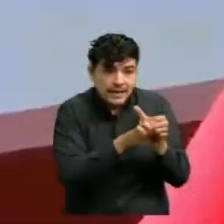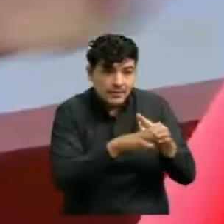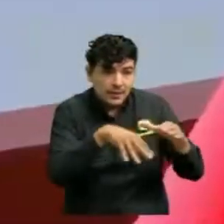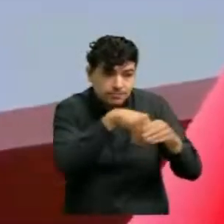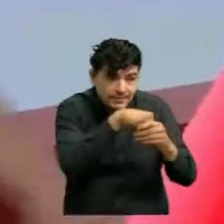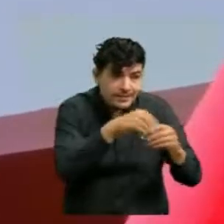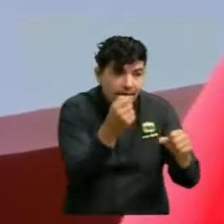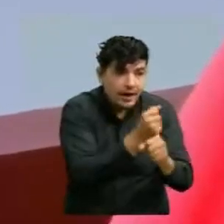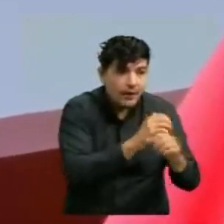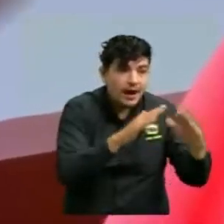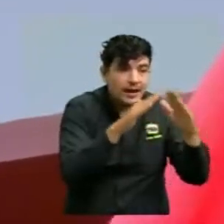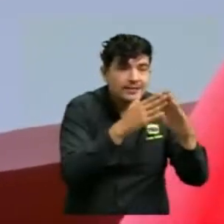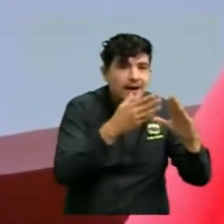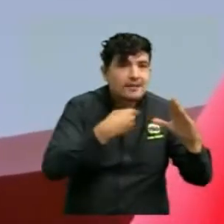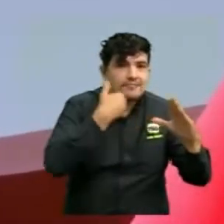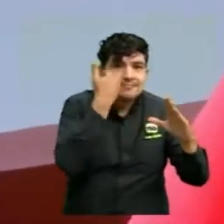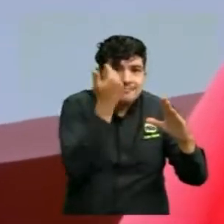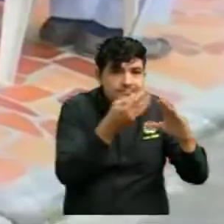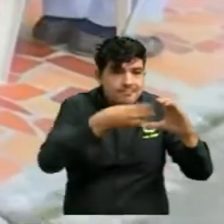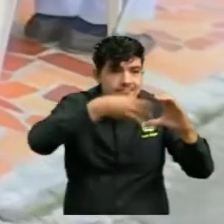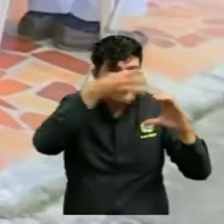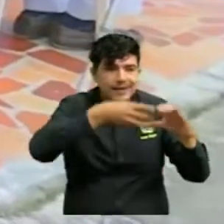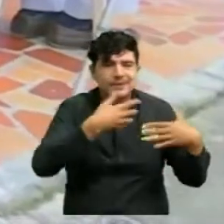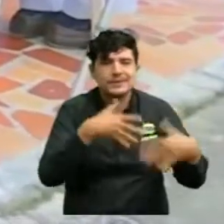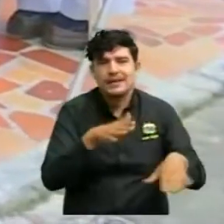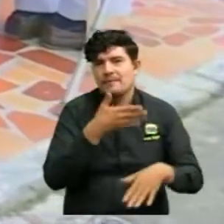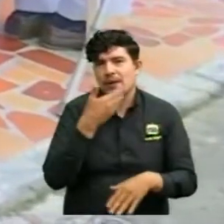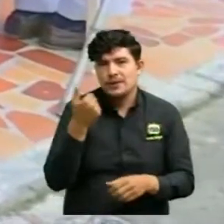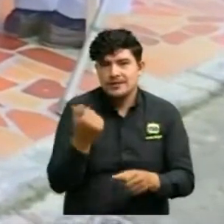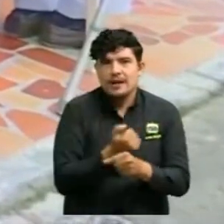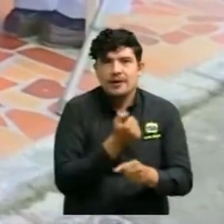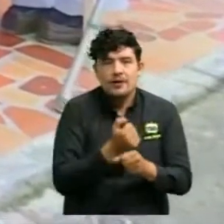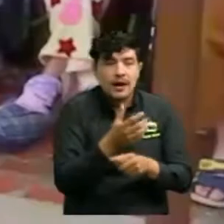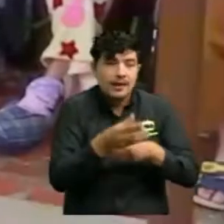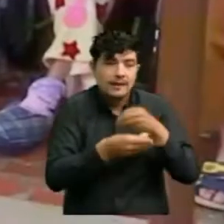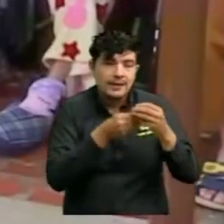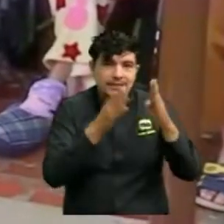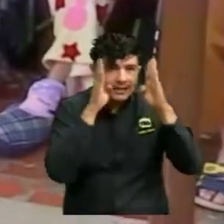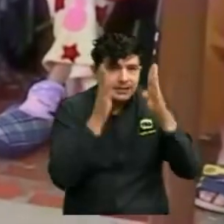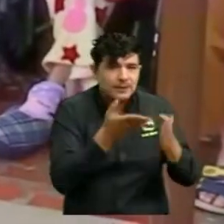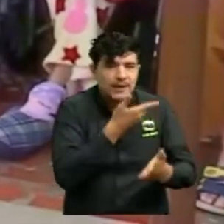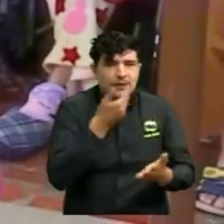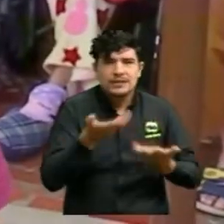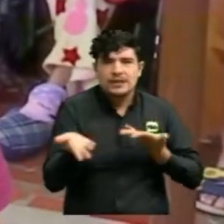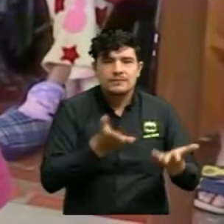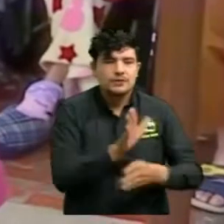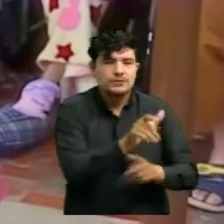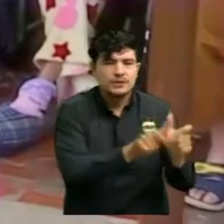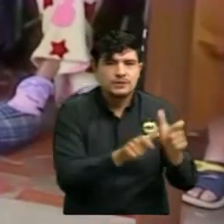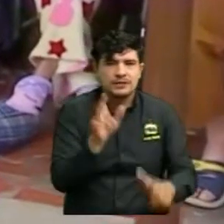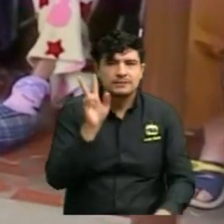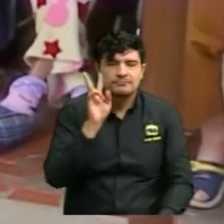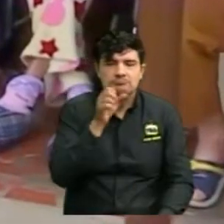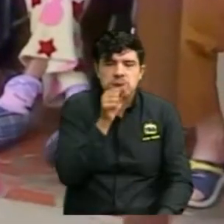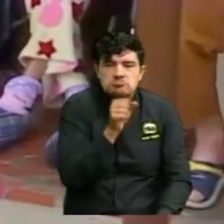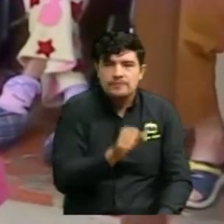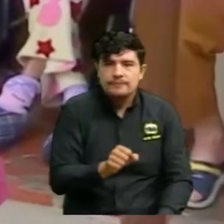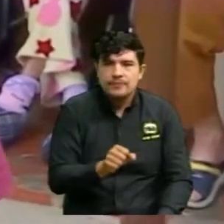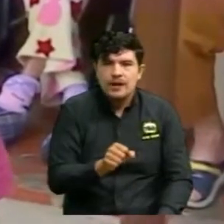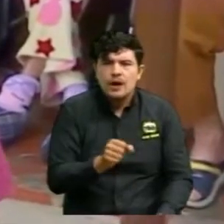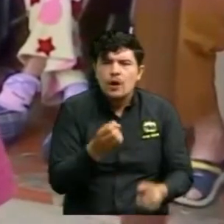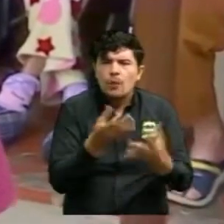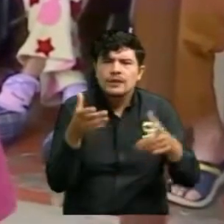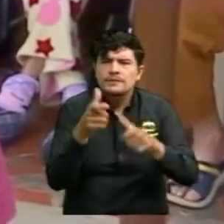además que se le brinde apoyo de manera segura a esta población el cupo es para 22 abuelos y